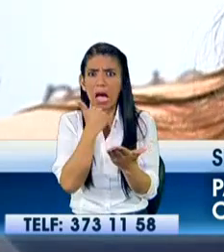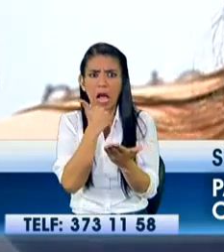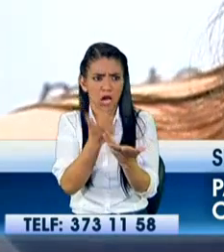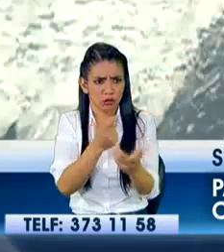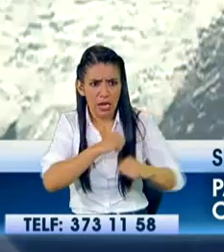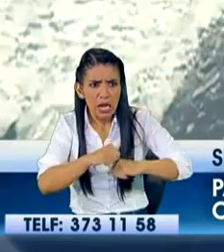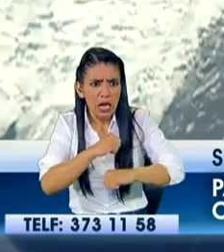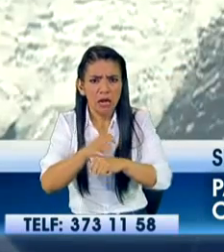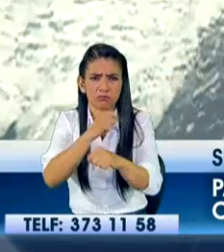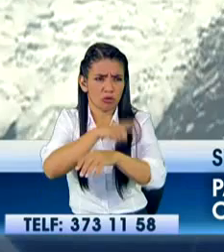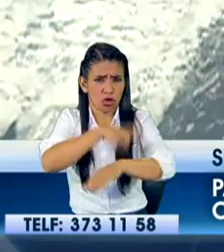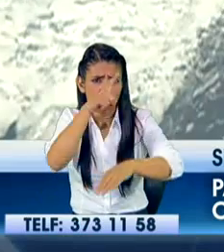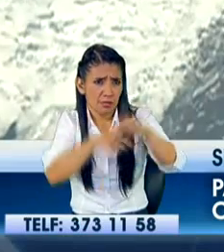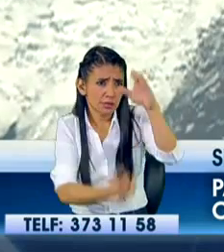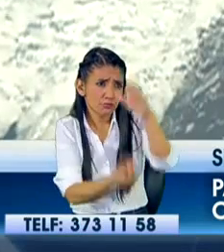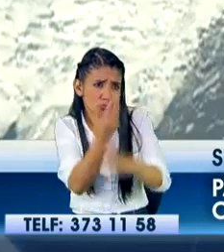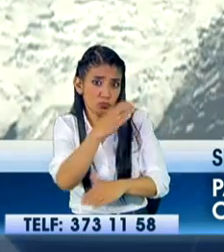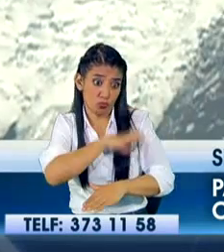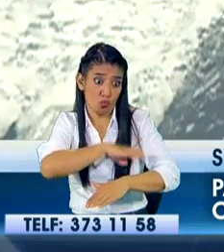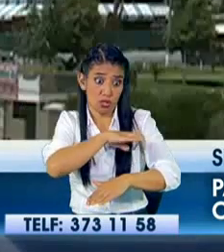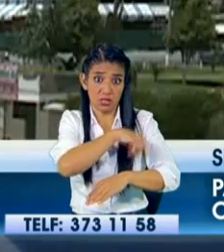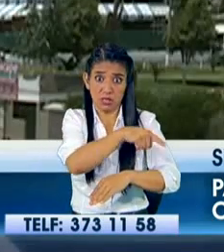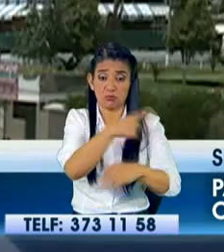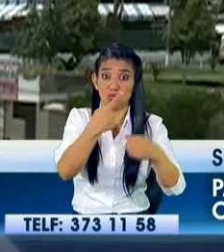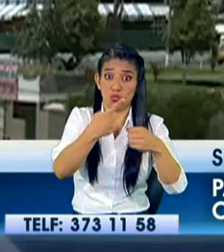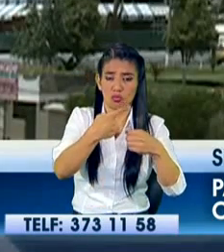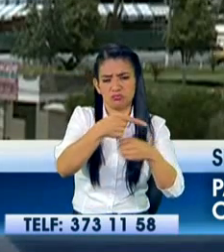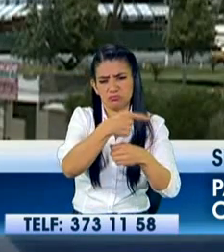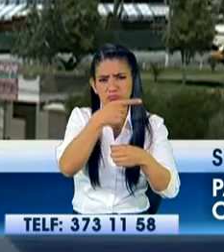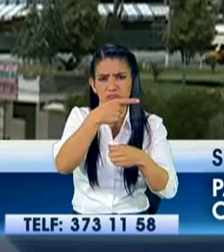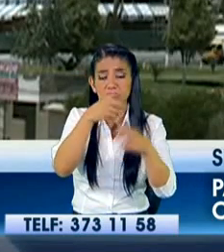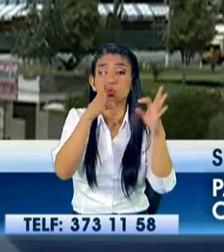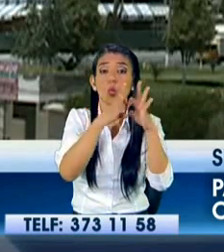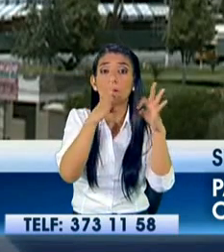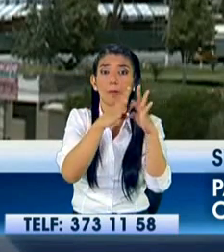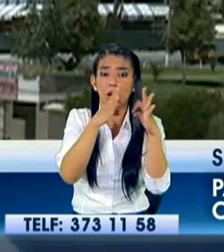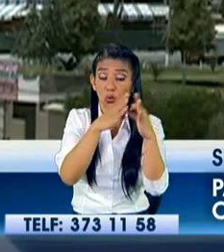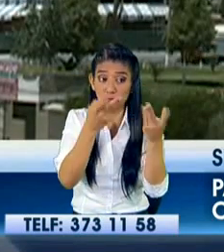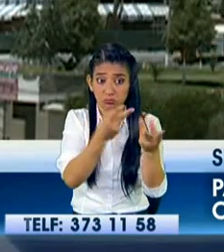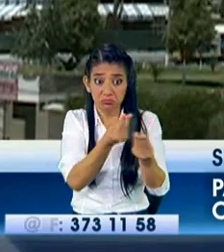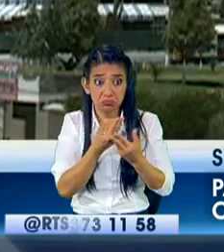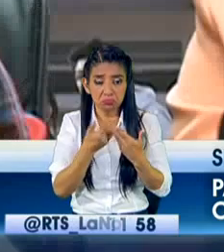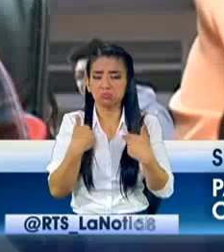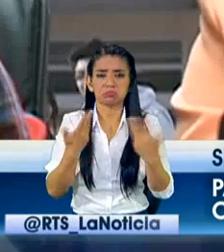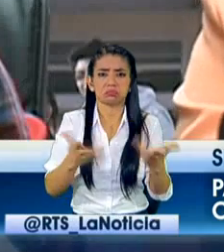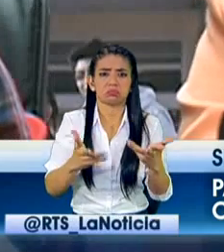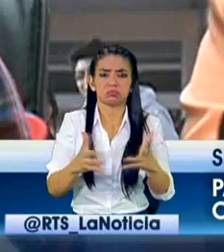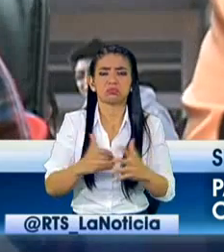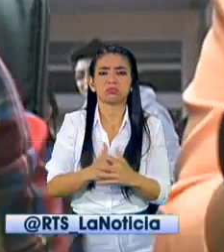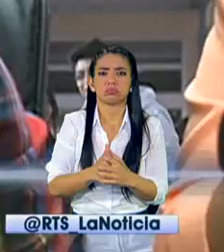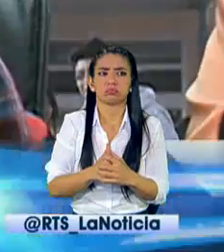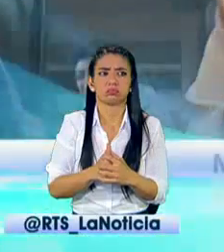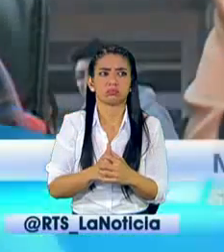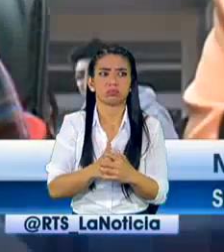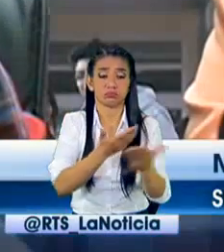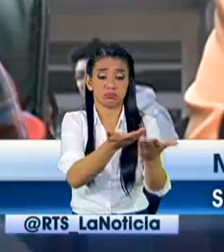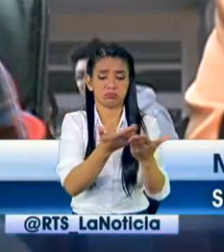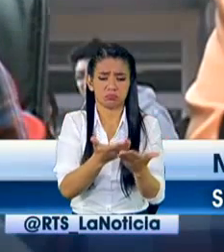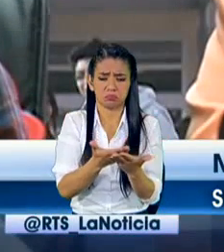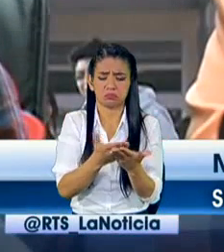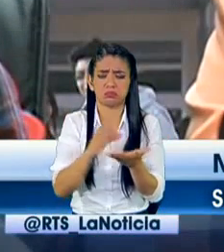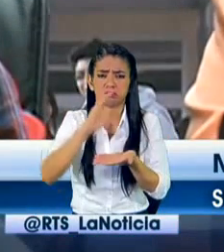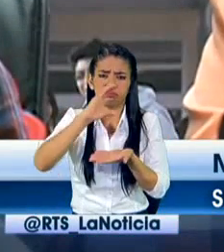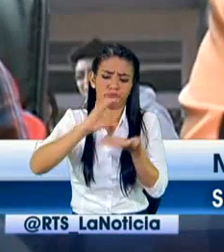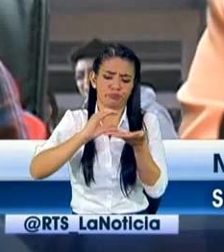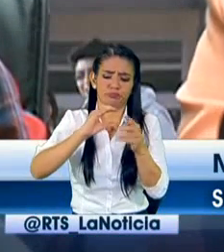permanece, informó Cristina Herrera. Mucha atención, amigo televidente. Conozca cómo usted puede ayudar ante una posible erupción